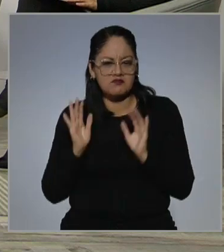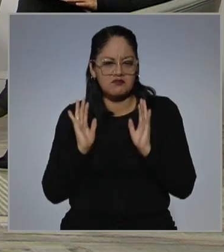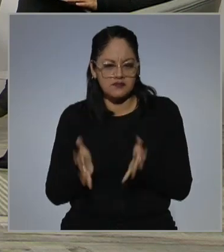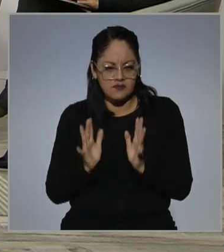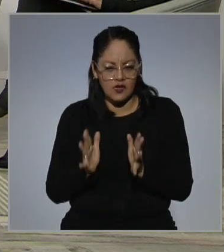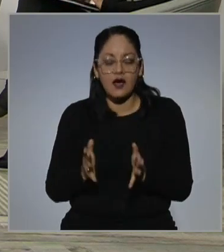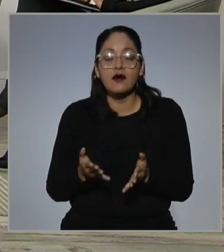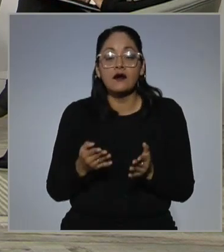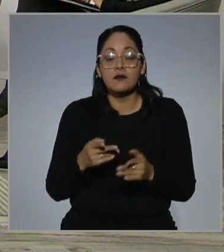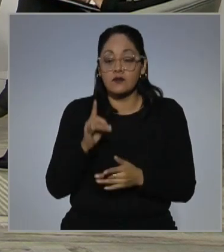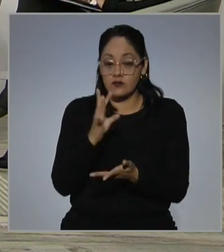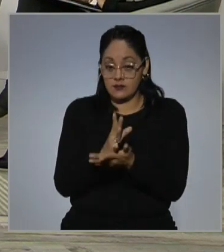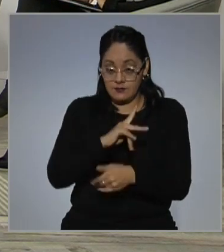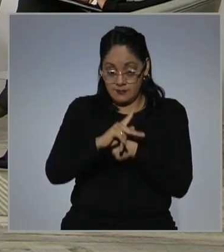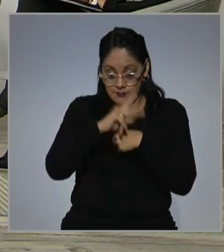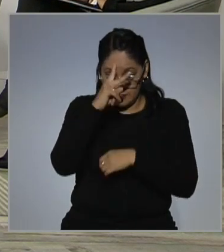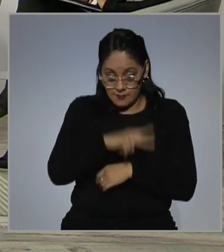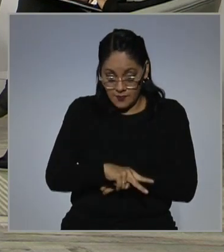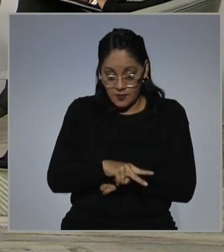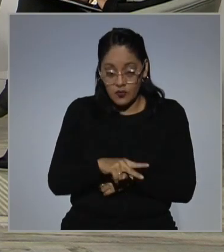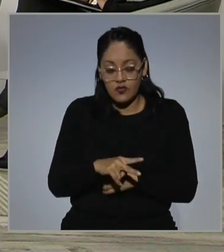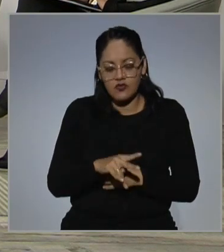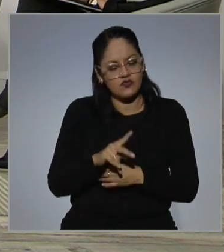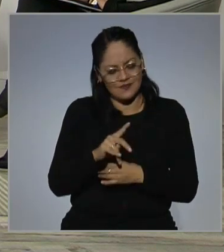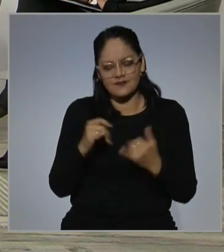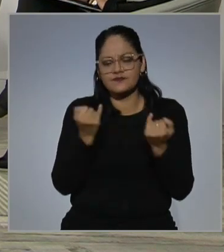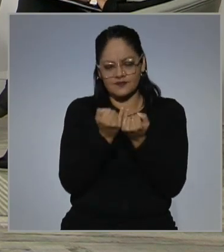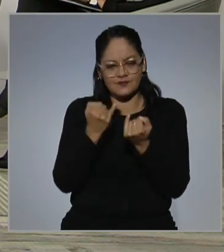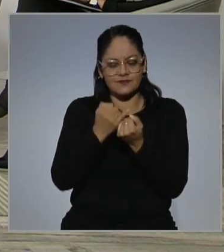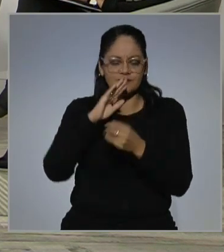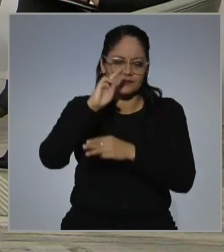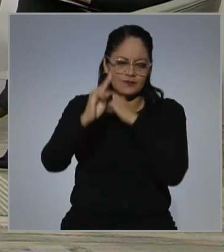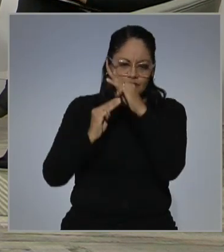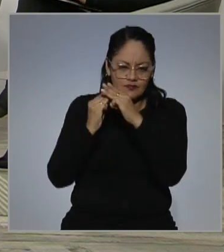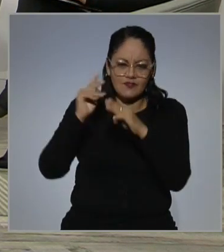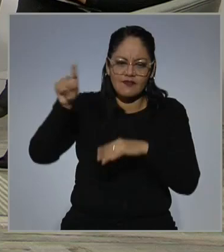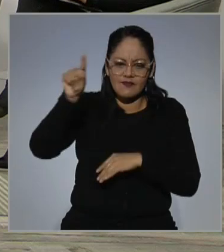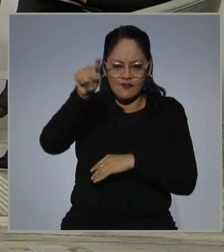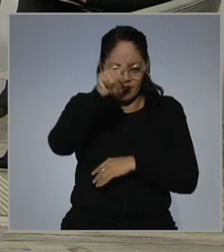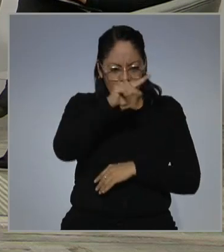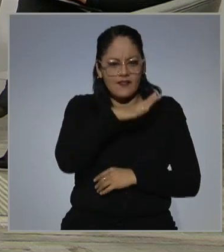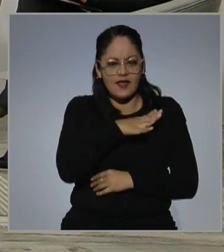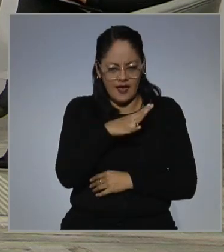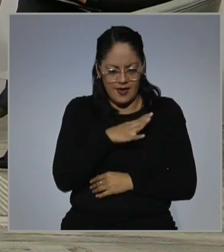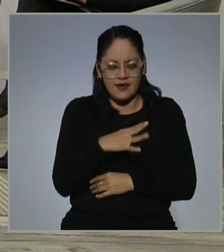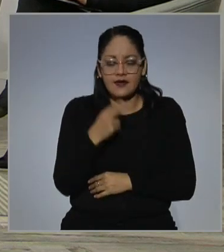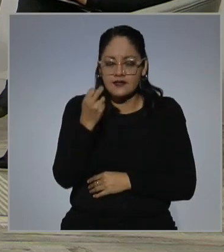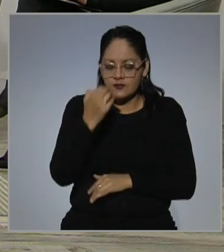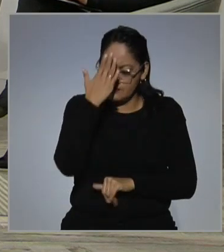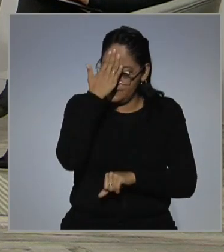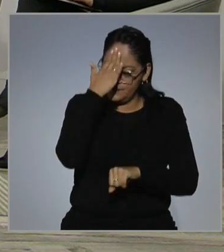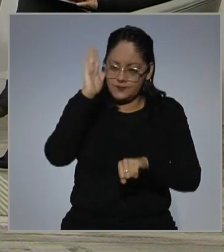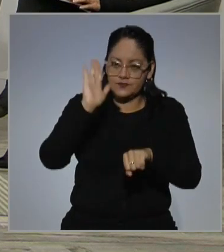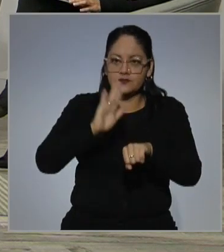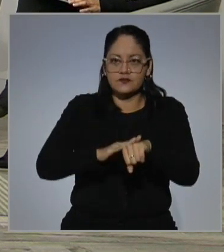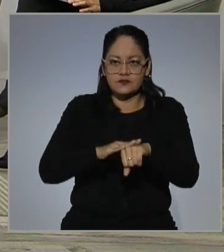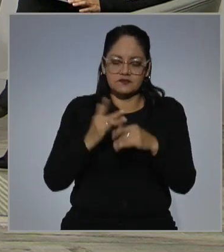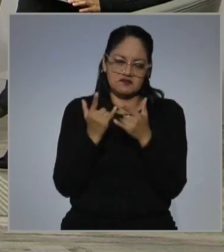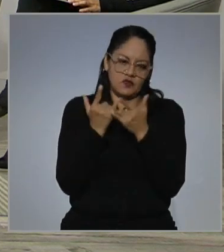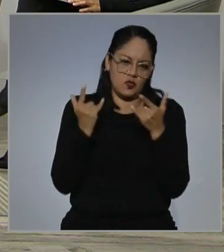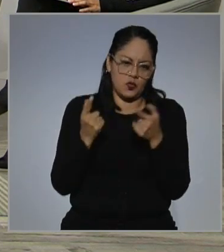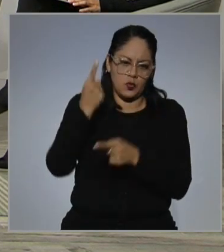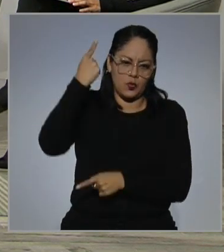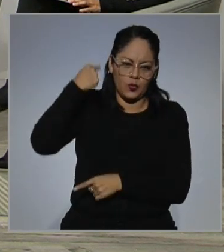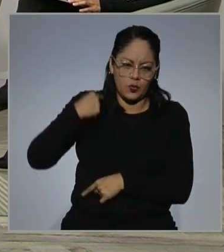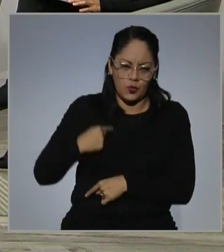solo en México, en todo el mundo también hay un pedacito de esta memoria prehispánica